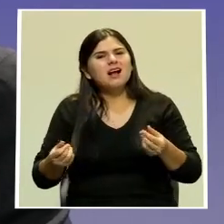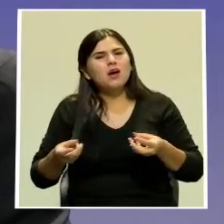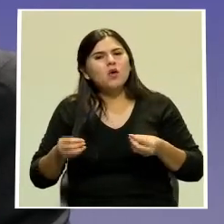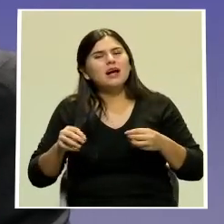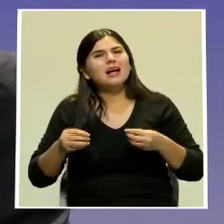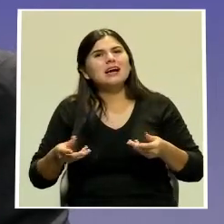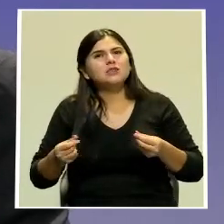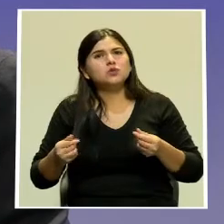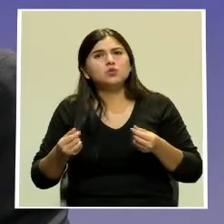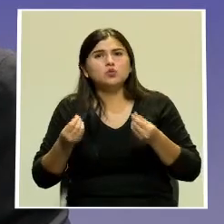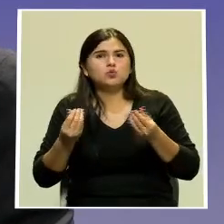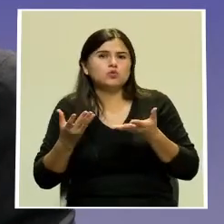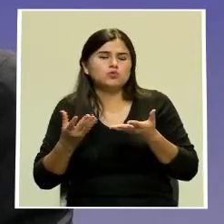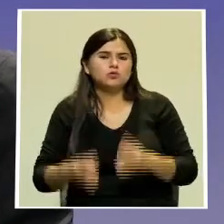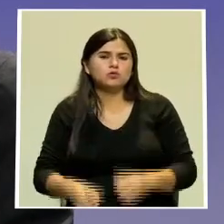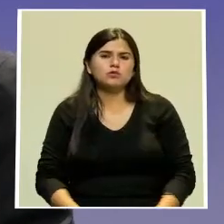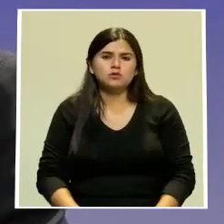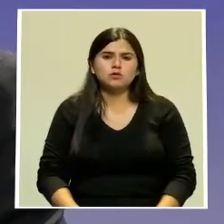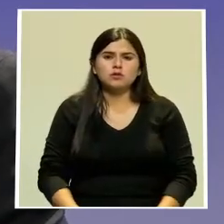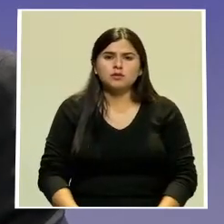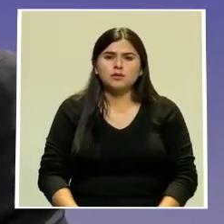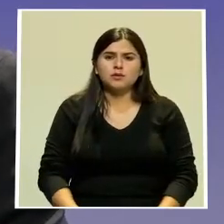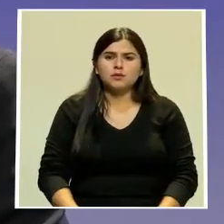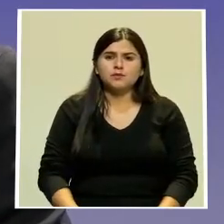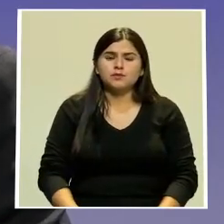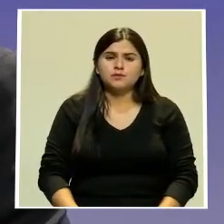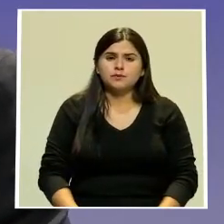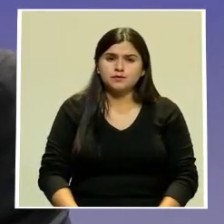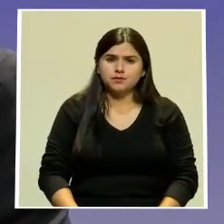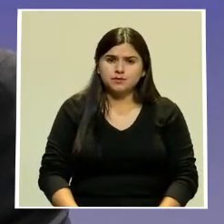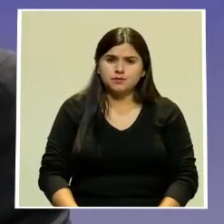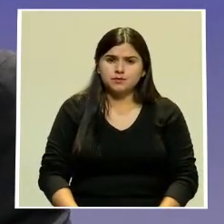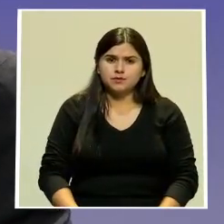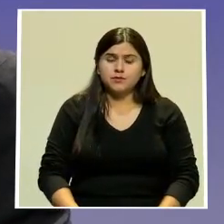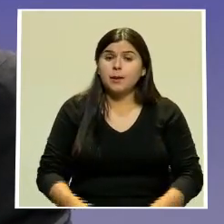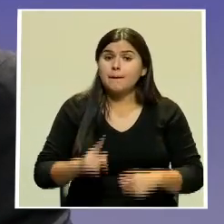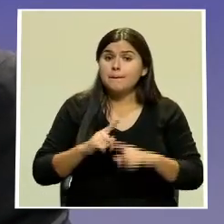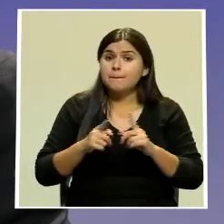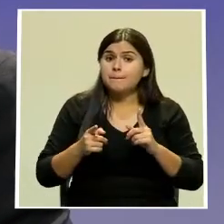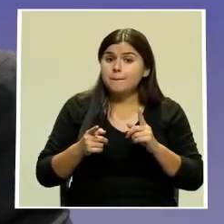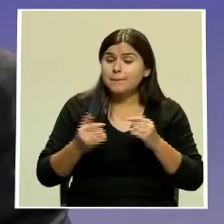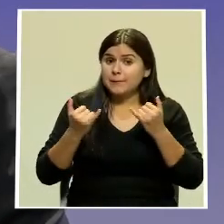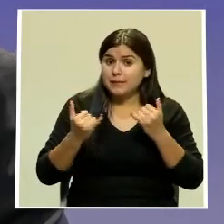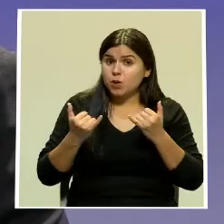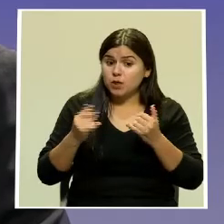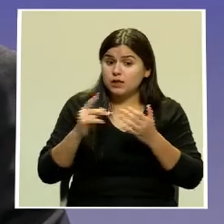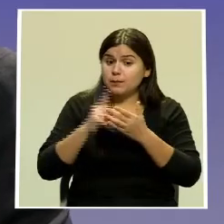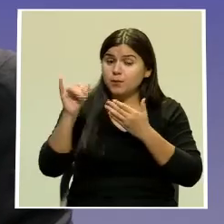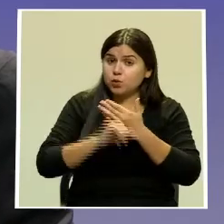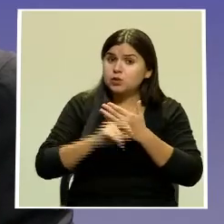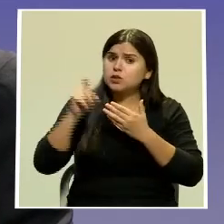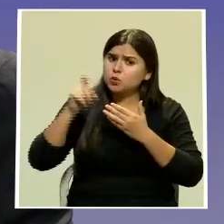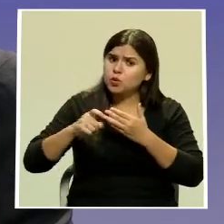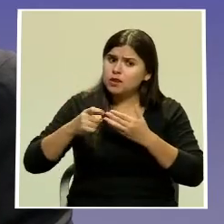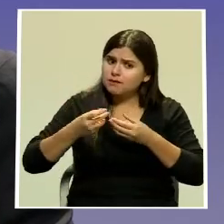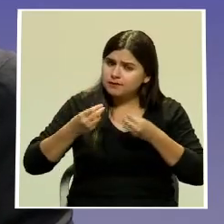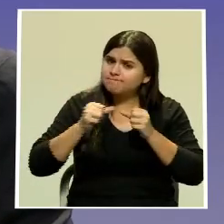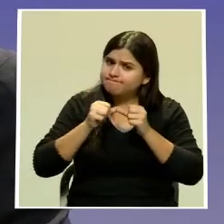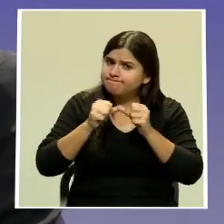la consulta jurídica, a ver si es posible incluir los actuales, pero lo cierto del caso es que el proyecto tiene que ir y tiene que ir